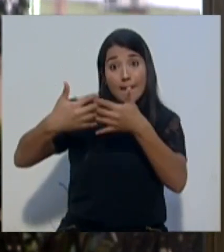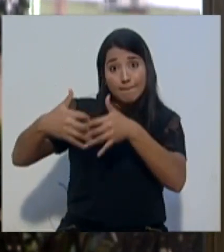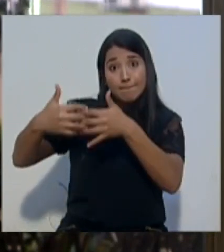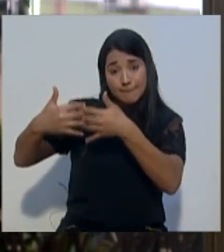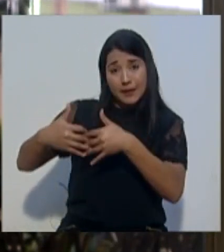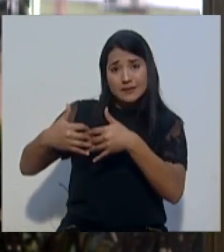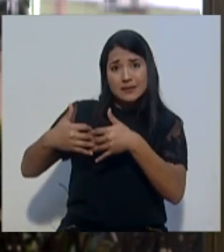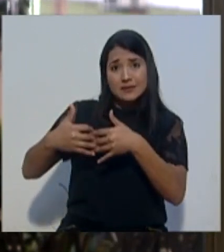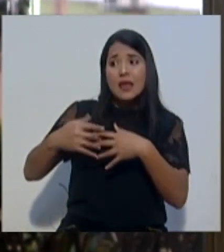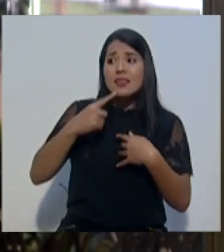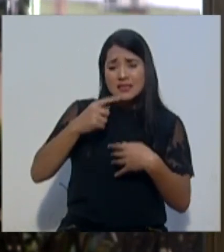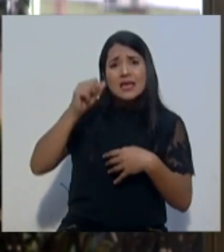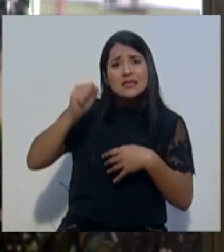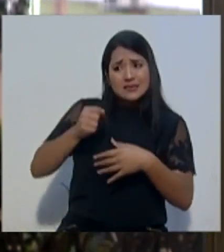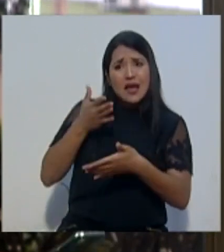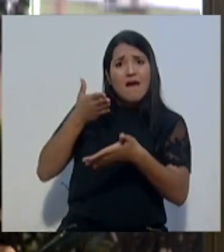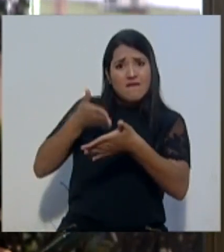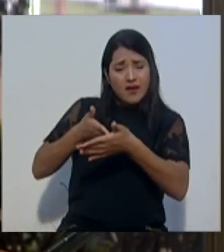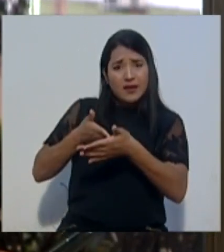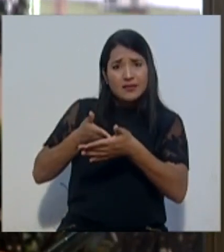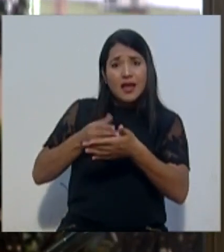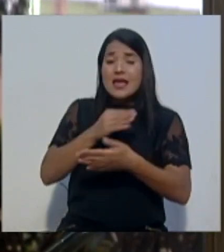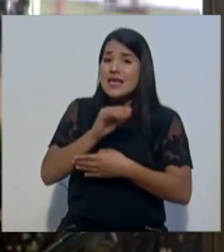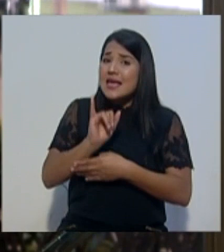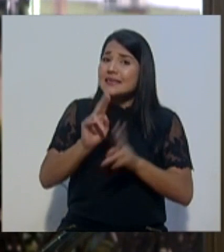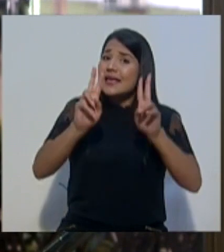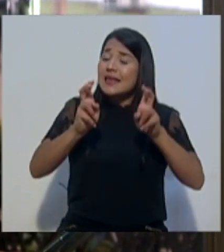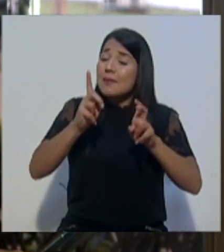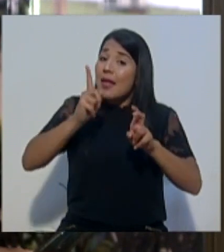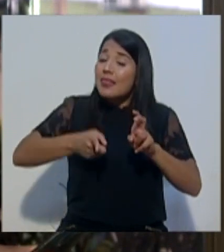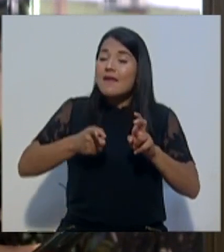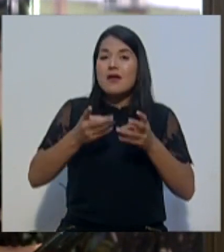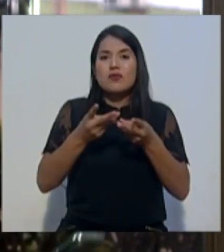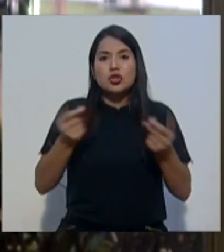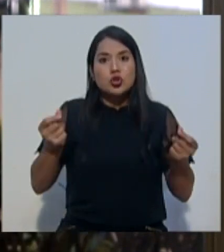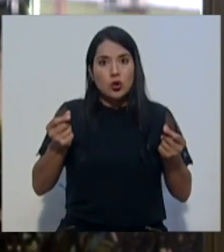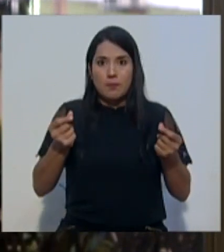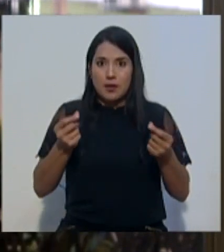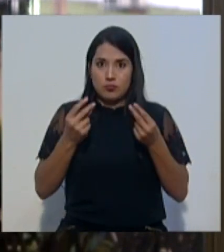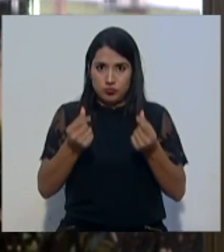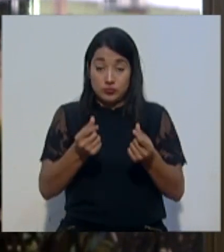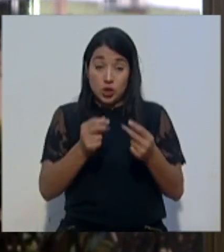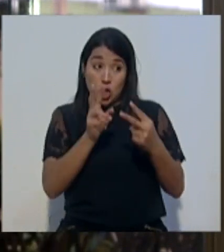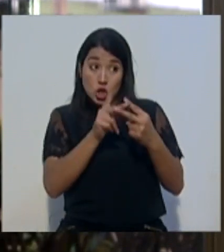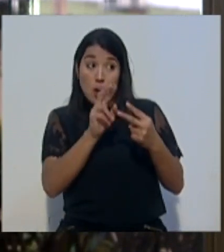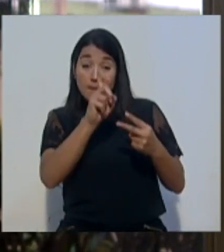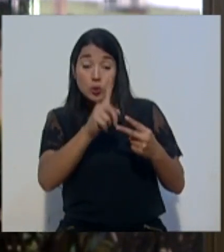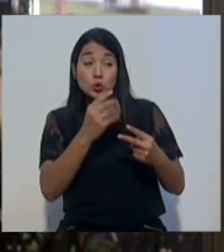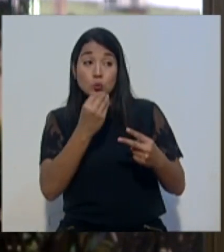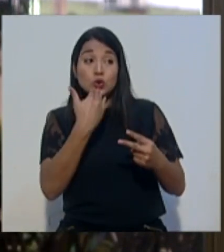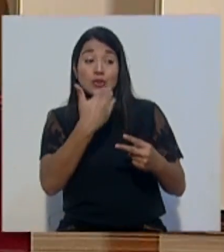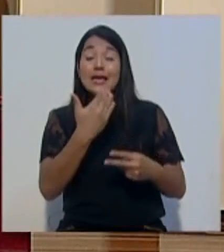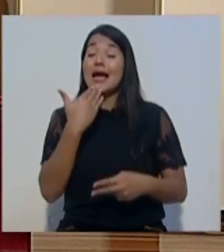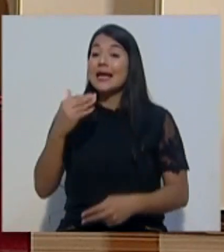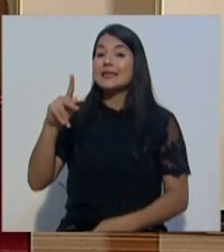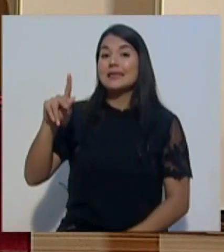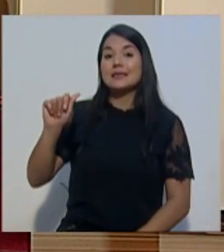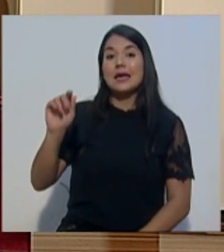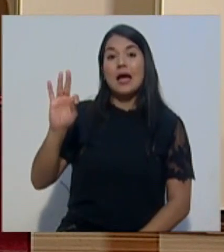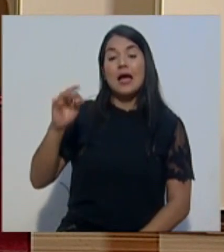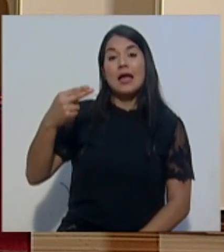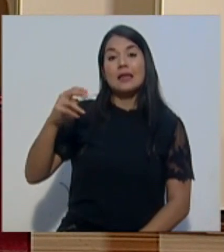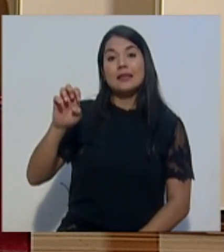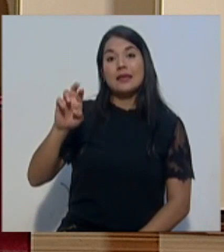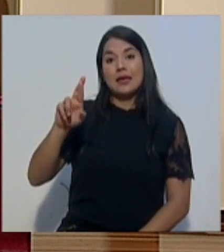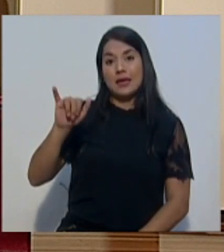les afecta y que es un tema que se tiene que resolver pronto. Esas serían mis dos preguntas. Muchas gracias. Gracias, Catherine. Muchas